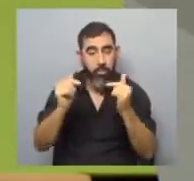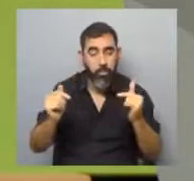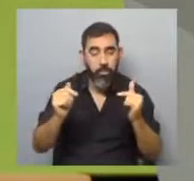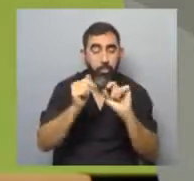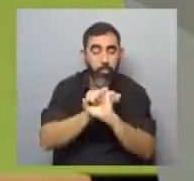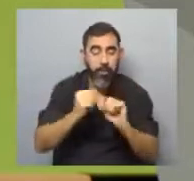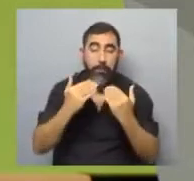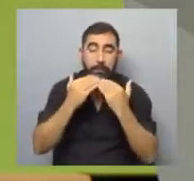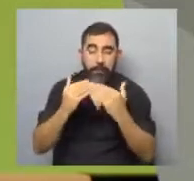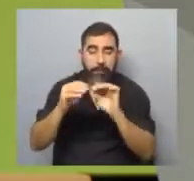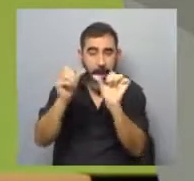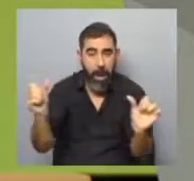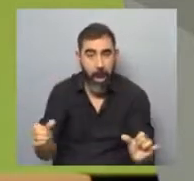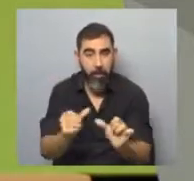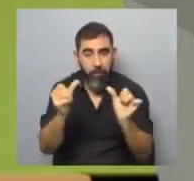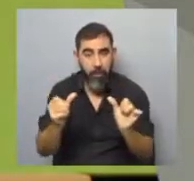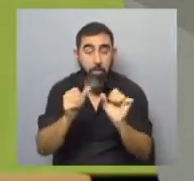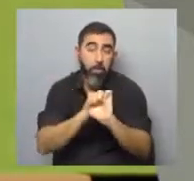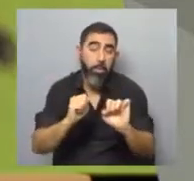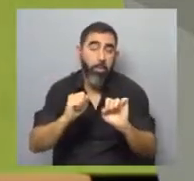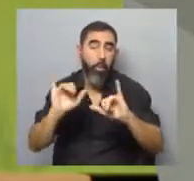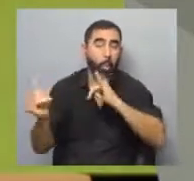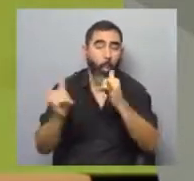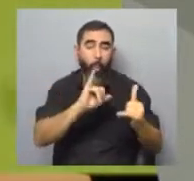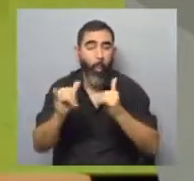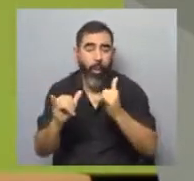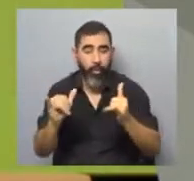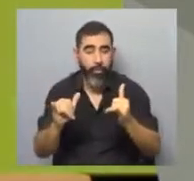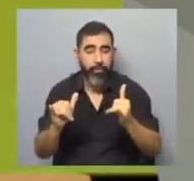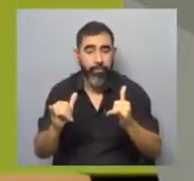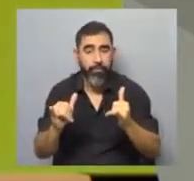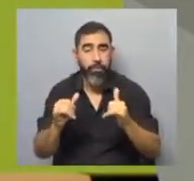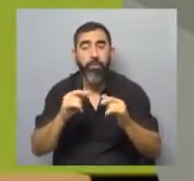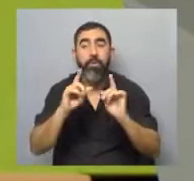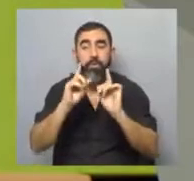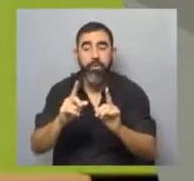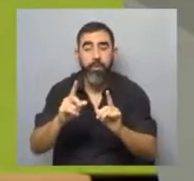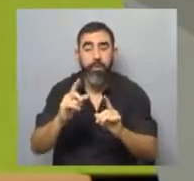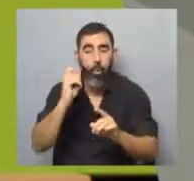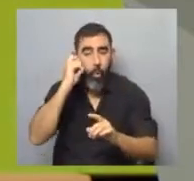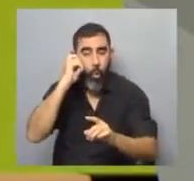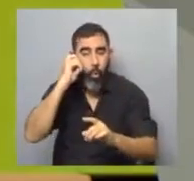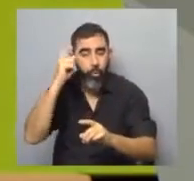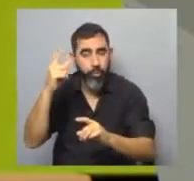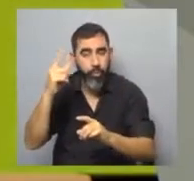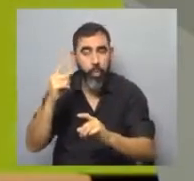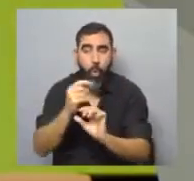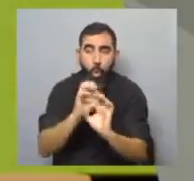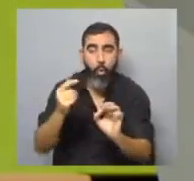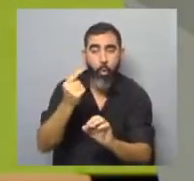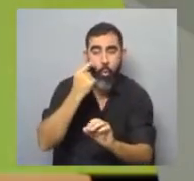a través de una actividad que puede ser un pasatiempo, no solo recuperemos conocimiento o